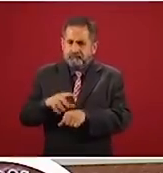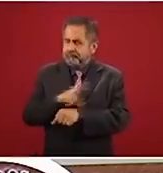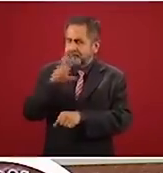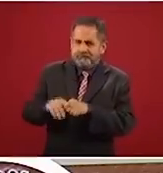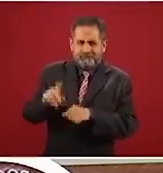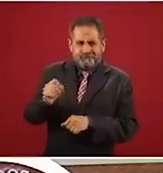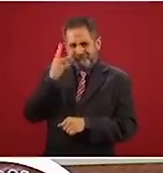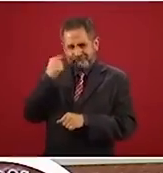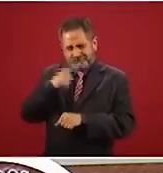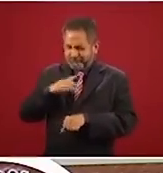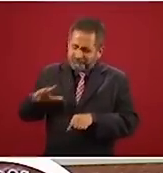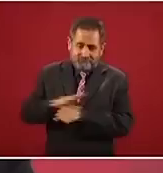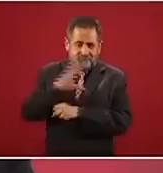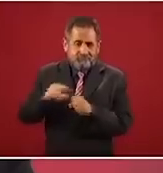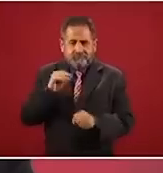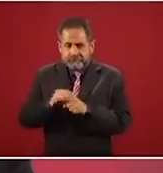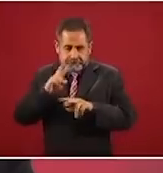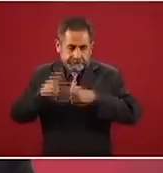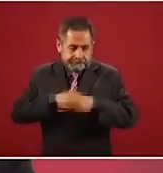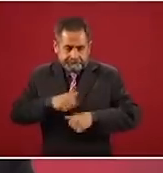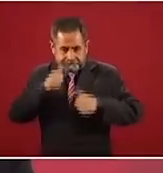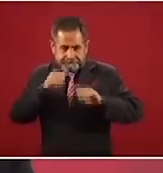completo a atender este asunto.